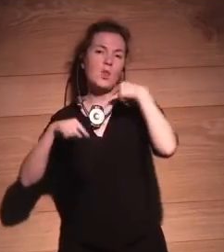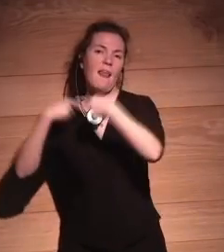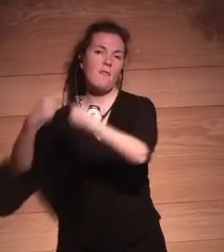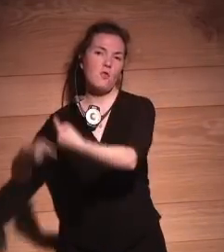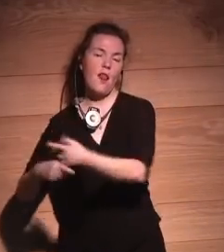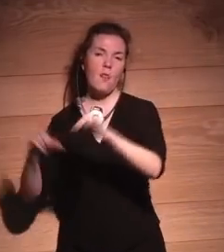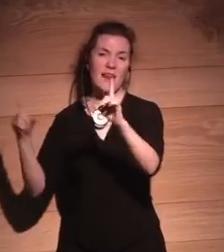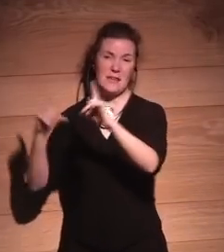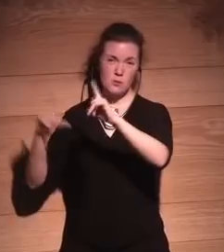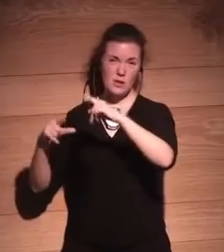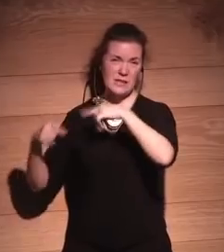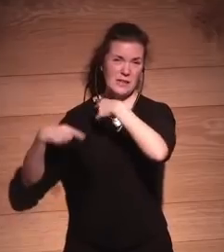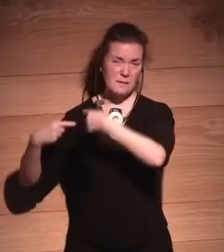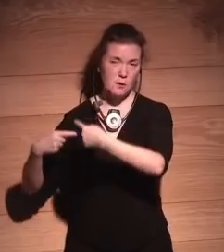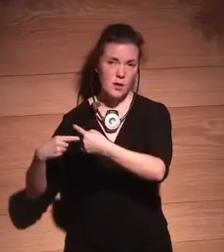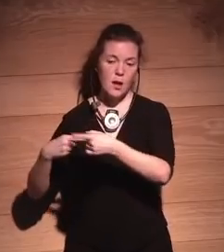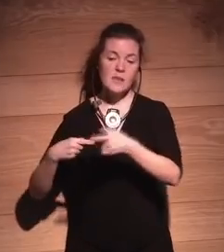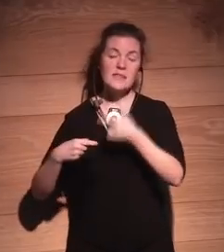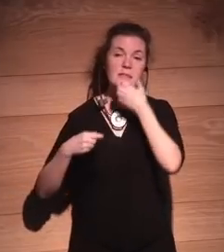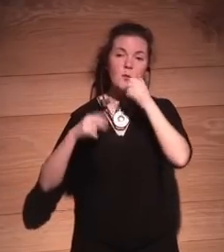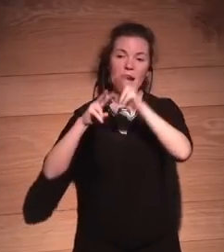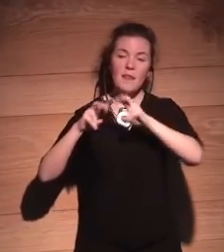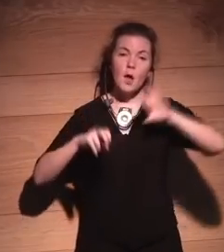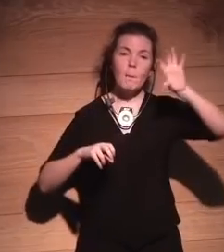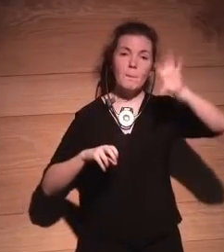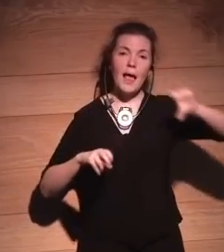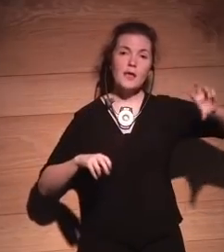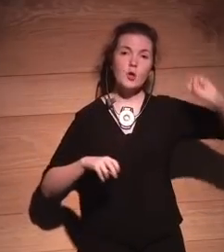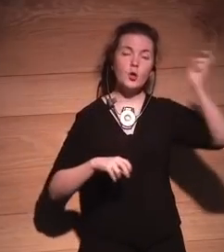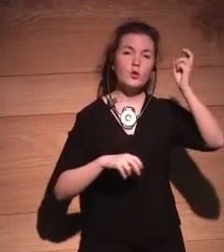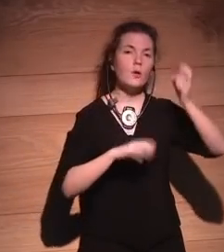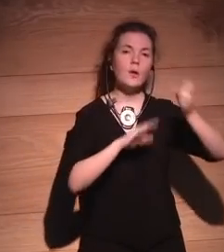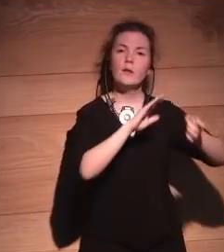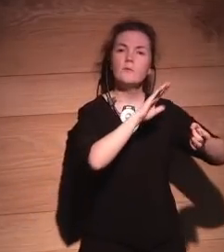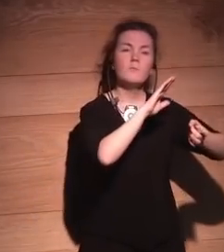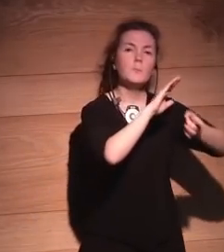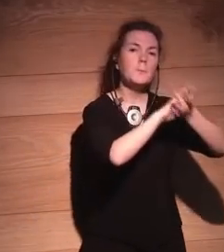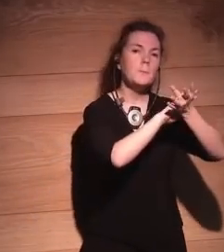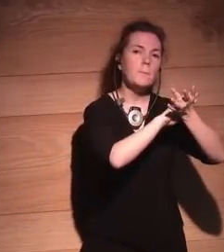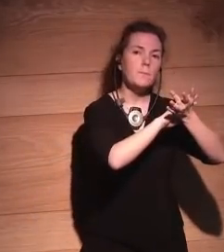de las televisiones y demás, pues si uno las analiza en cualquier país, las han sacado